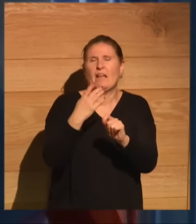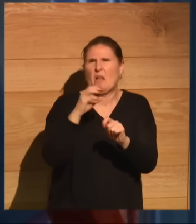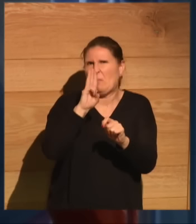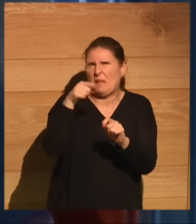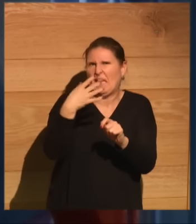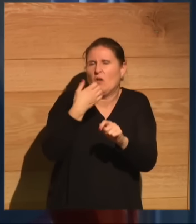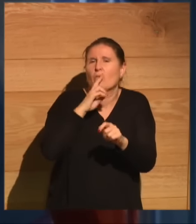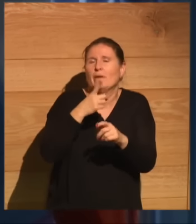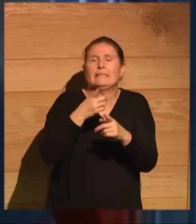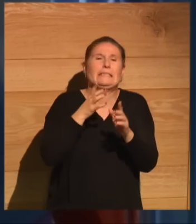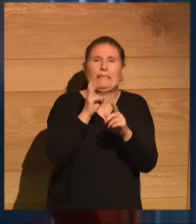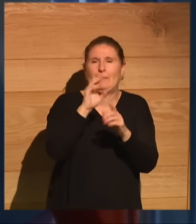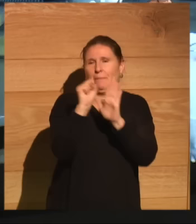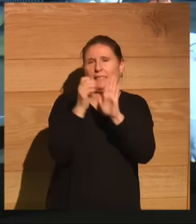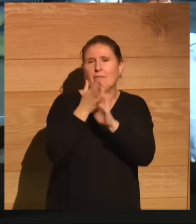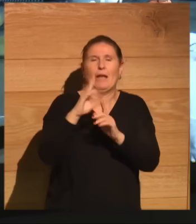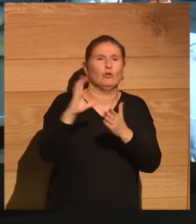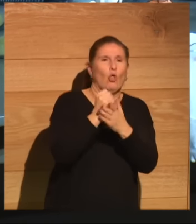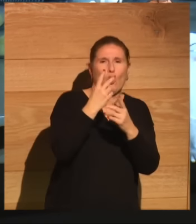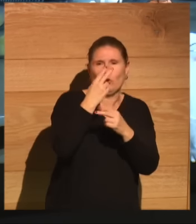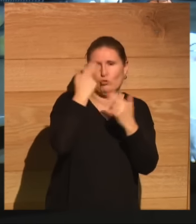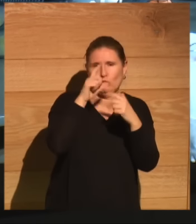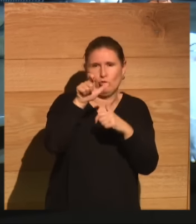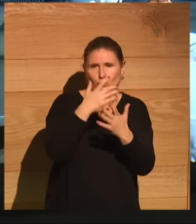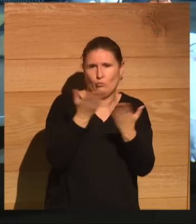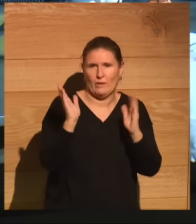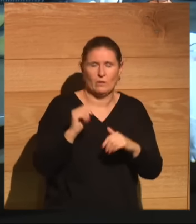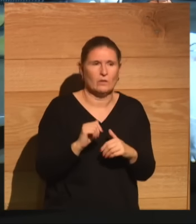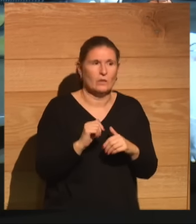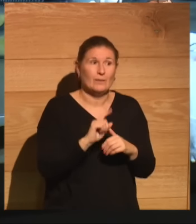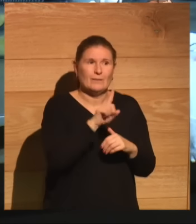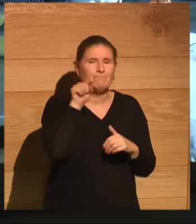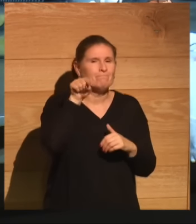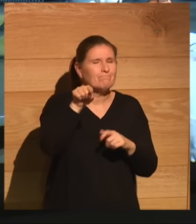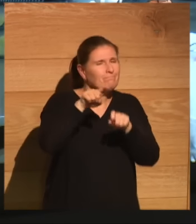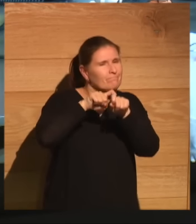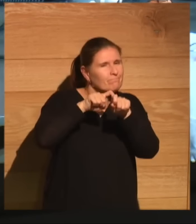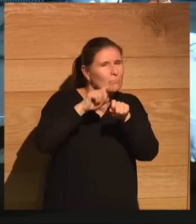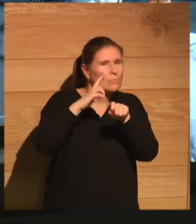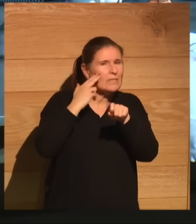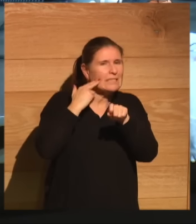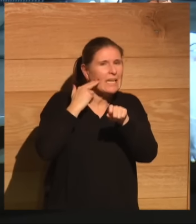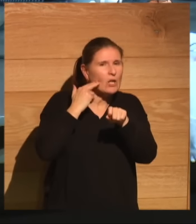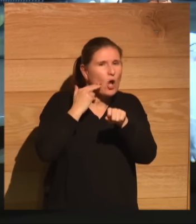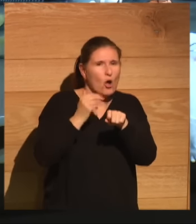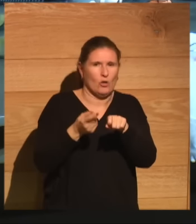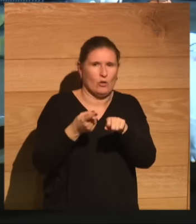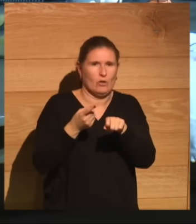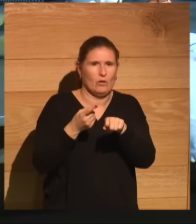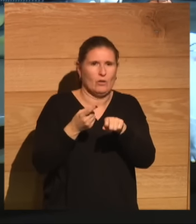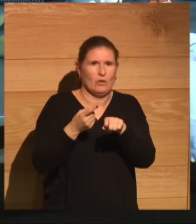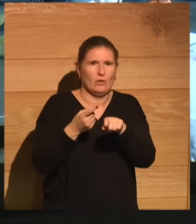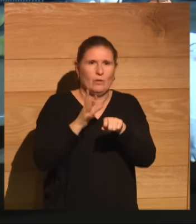época, en todos los públicos. Y porque resulta el cortometraje resulta demasiado terrorífico para lo que estaba contando antes Rodrigo, ¿no?